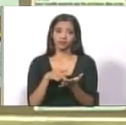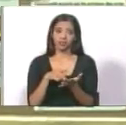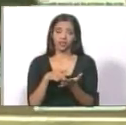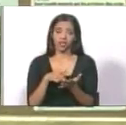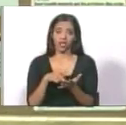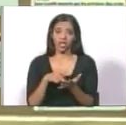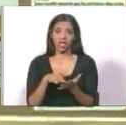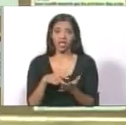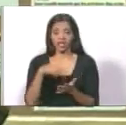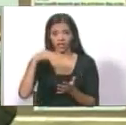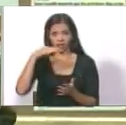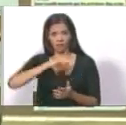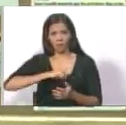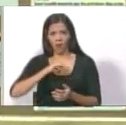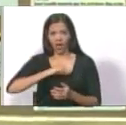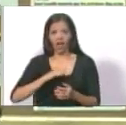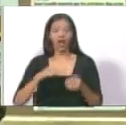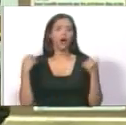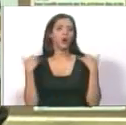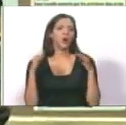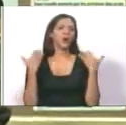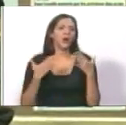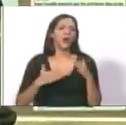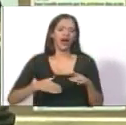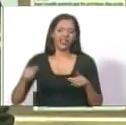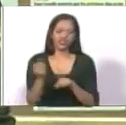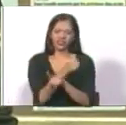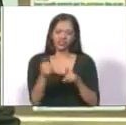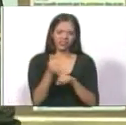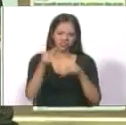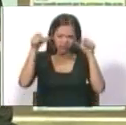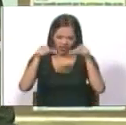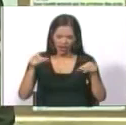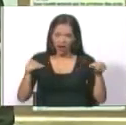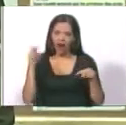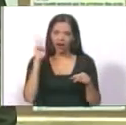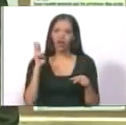comisario Valladares, ese torturó gente aquí en Venezuela, pero parejo,